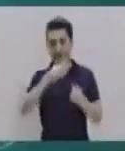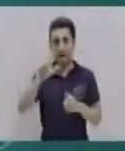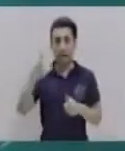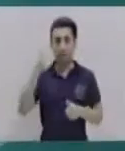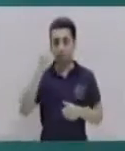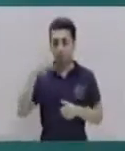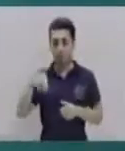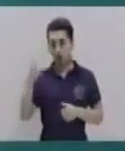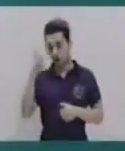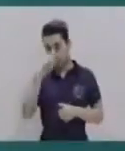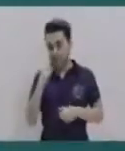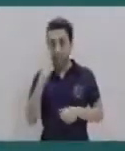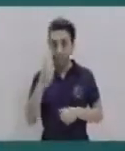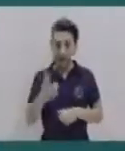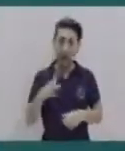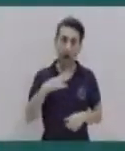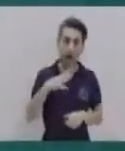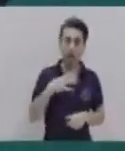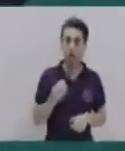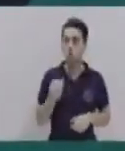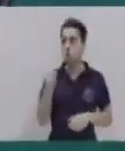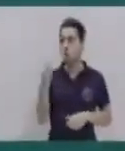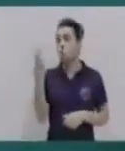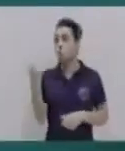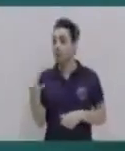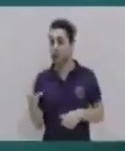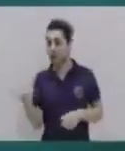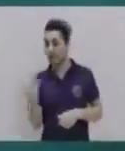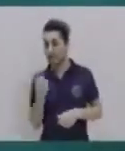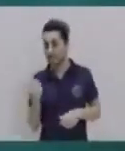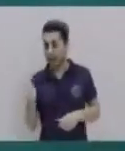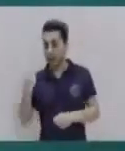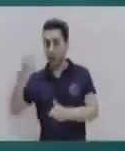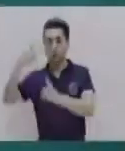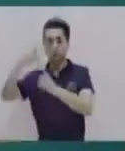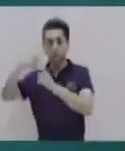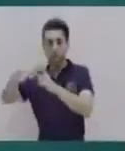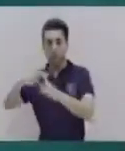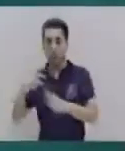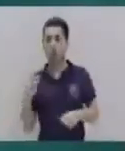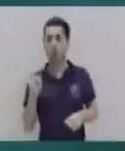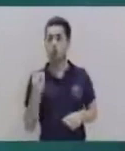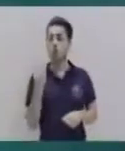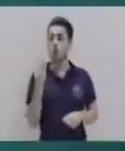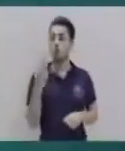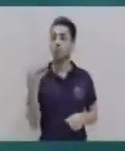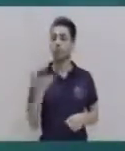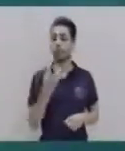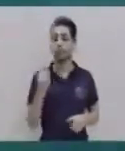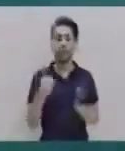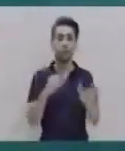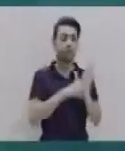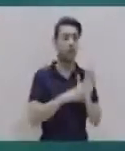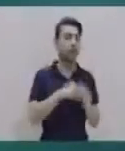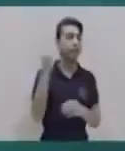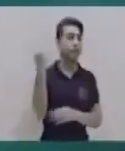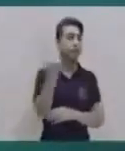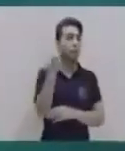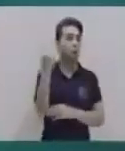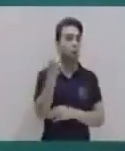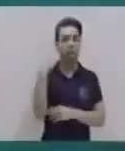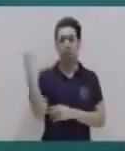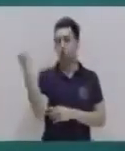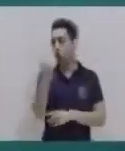positivos, de números enteros negativos y de fracciones es muy importante para todas las empresas, porque tarde o